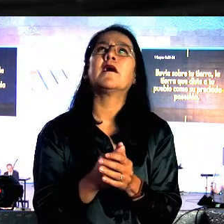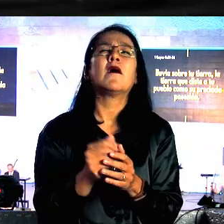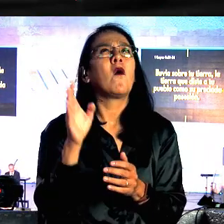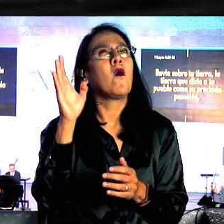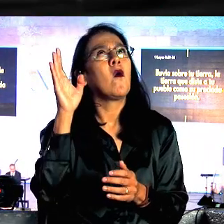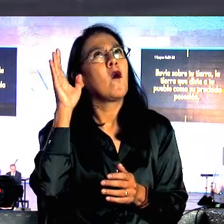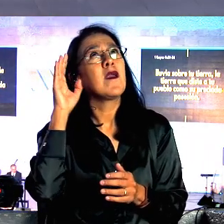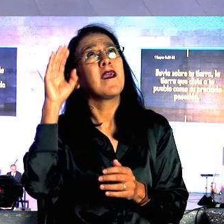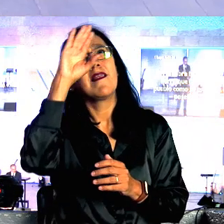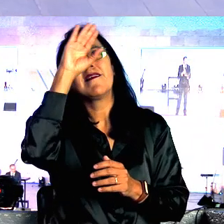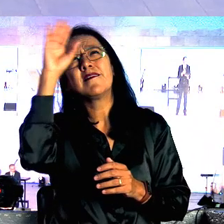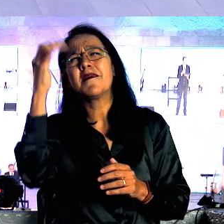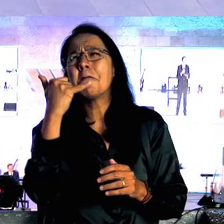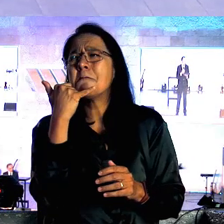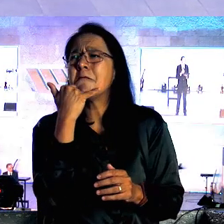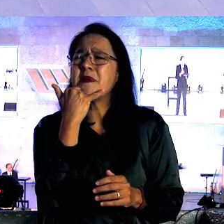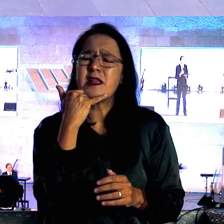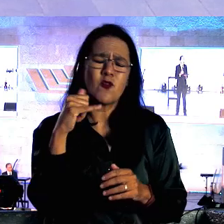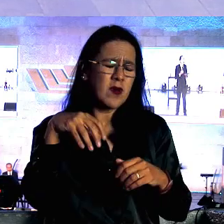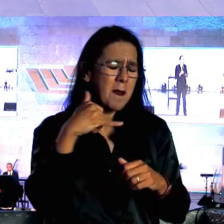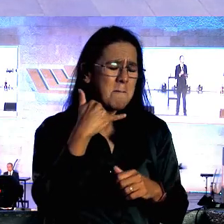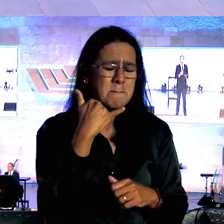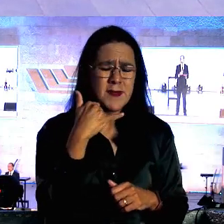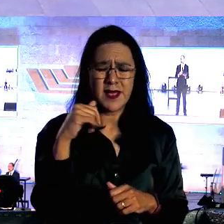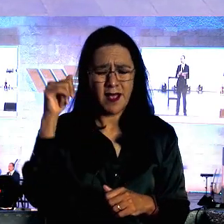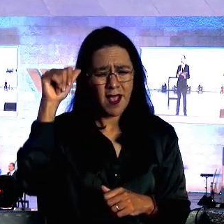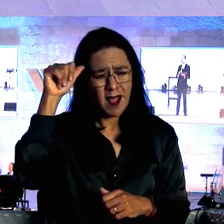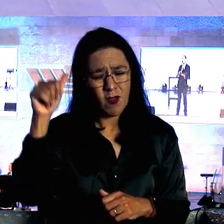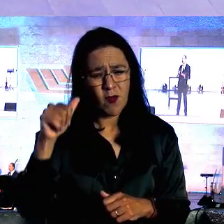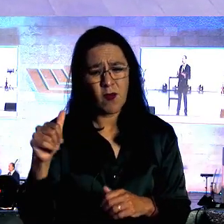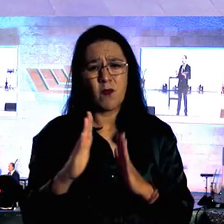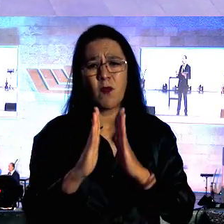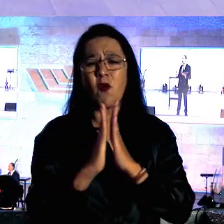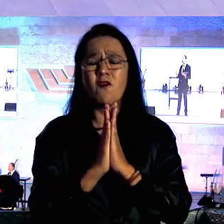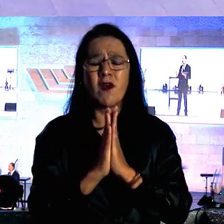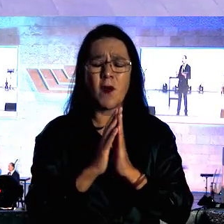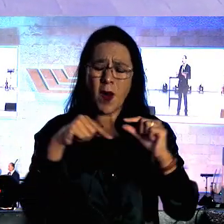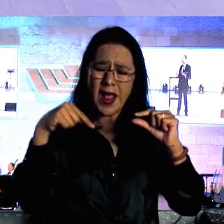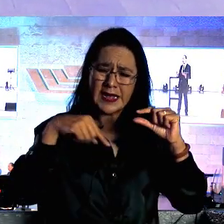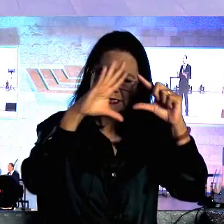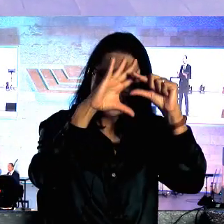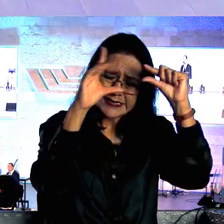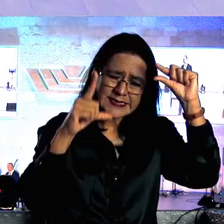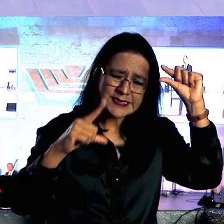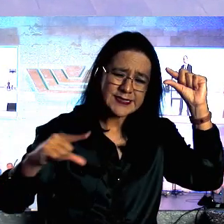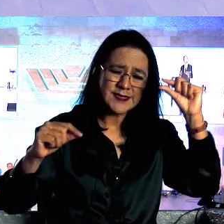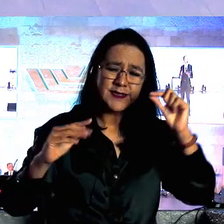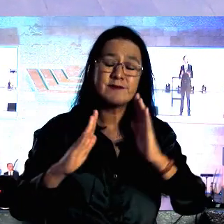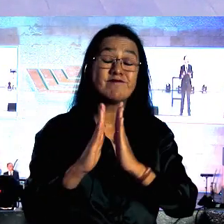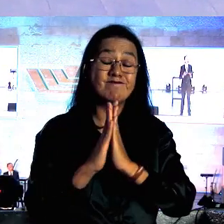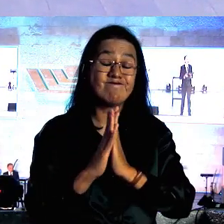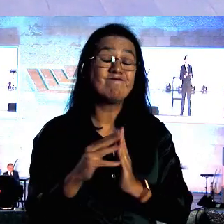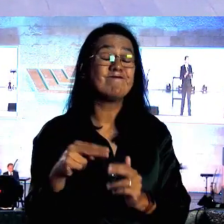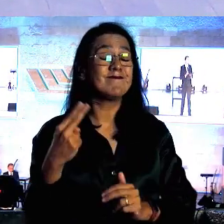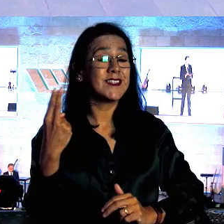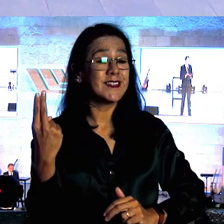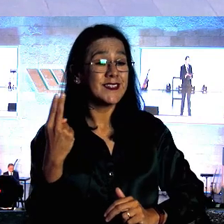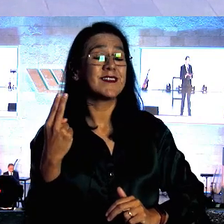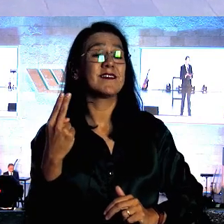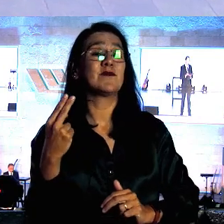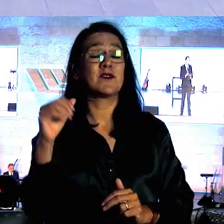desde el cielo y perdona los pecados de tus siervos tu pueblo México estamos de acuerdo que México ha pecado